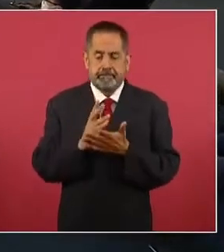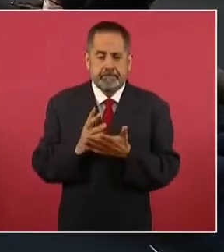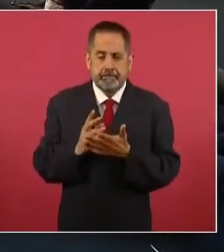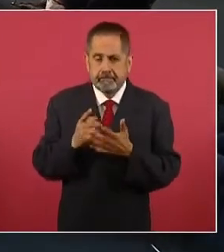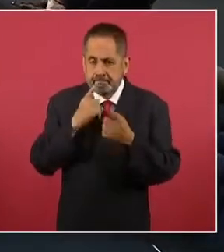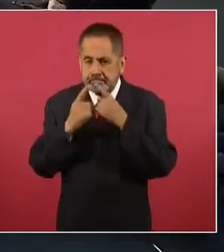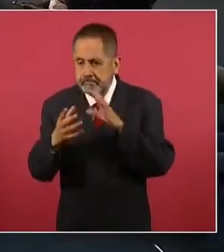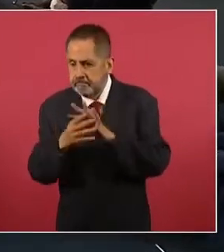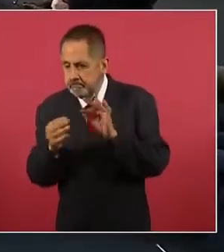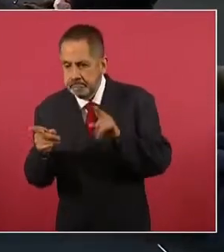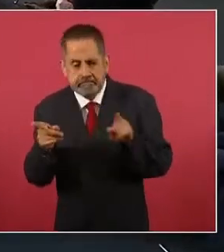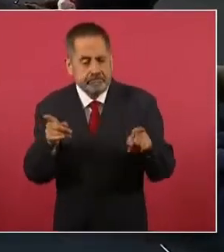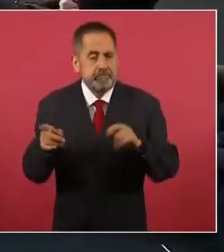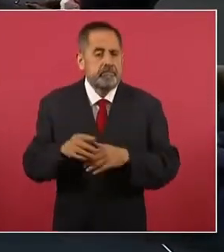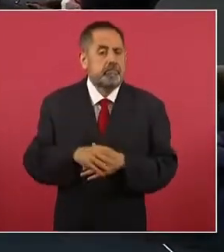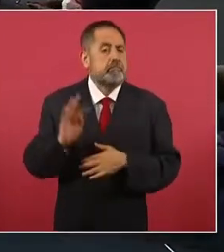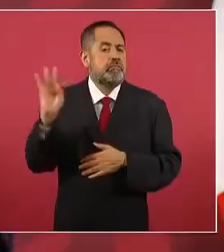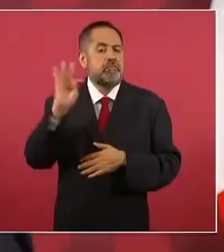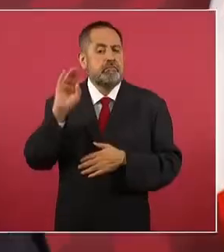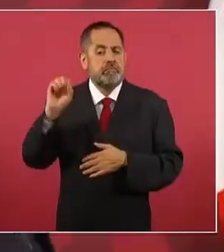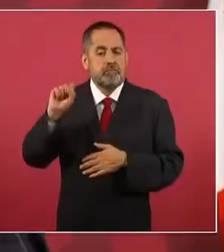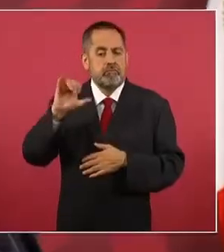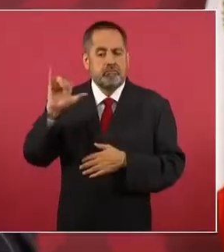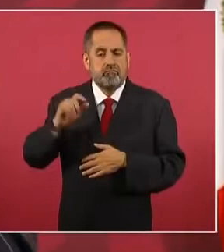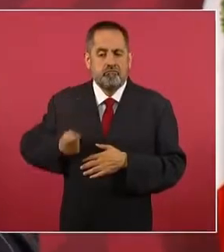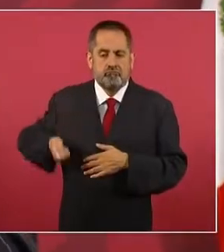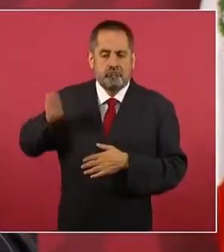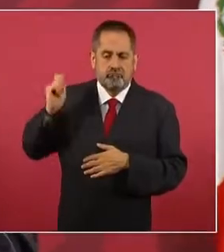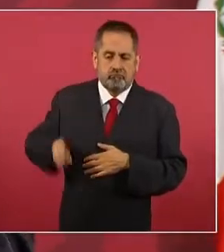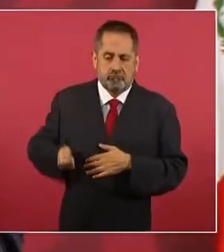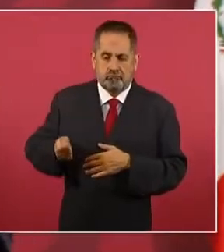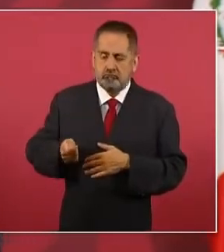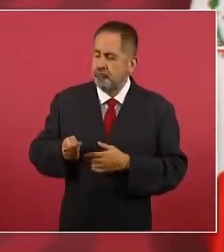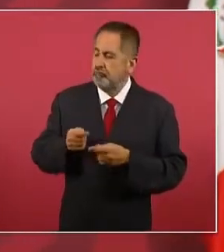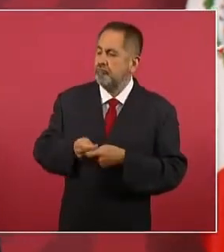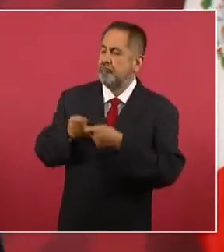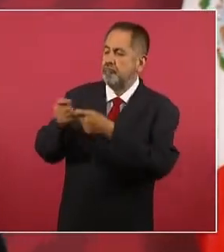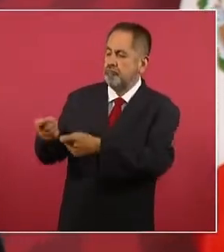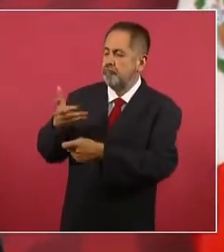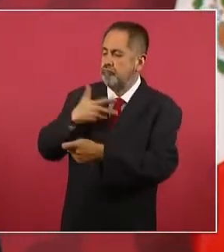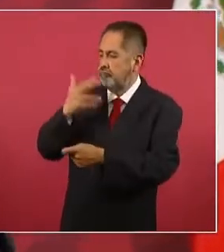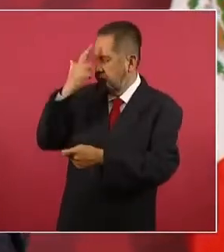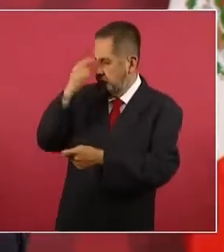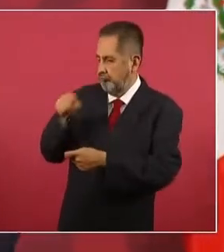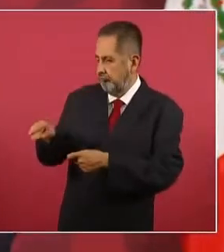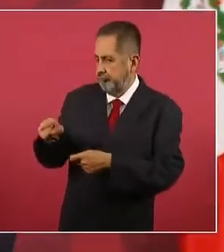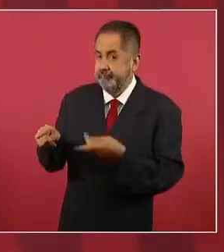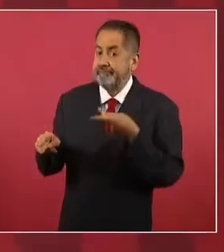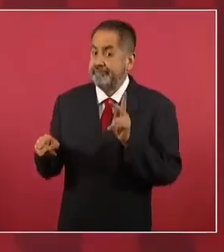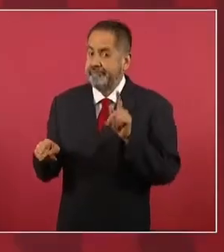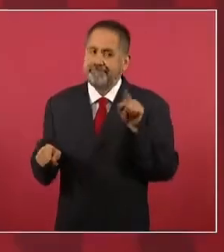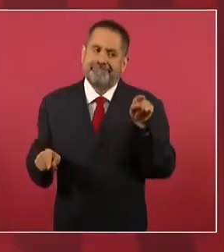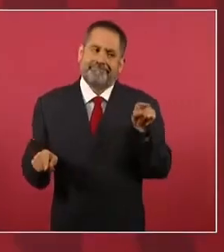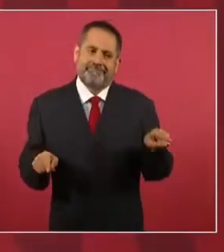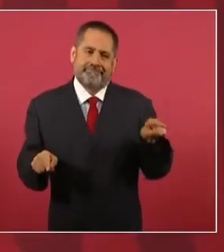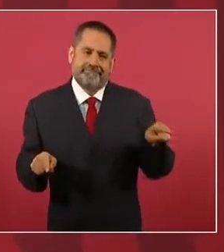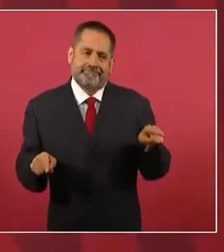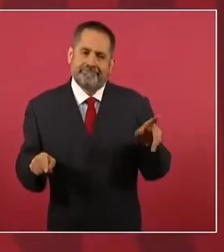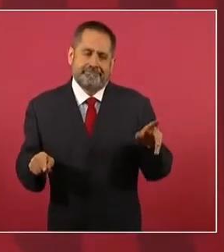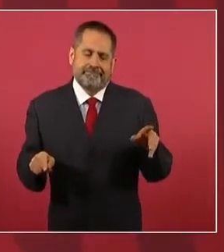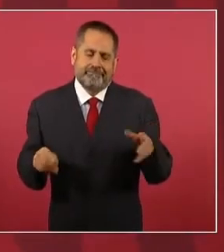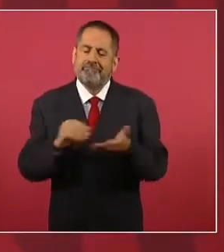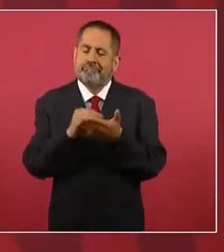Puede ser que la Suprema Corte le dé la razón a una de las partes, a un pueblo, pero el problema